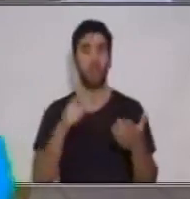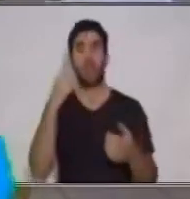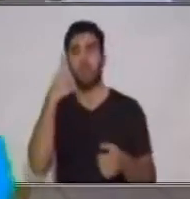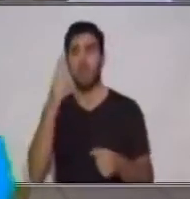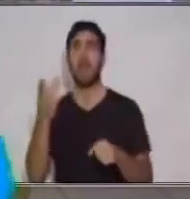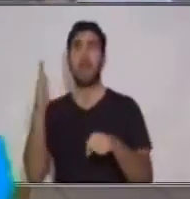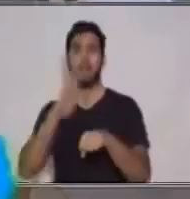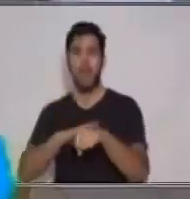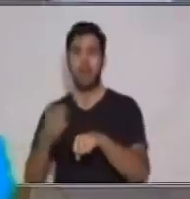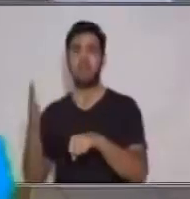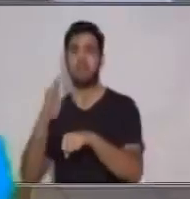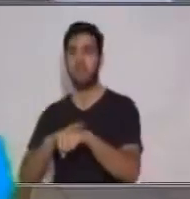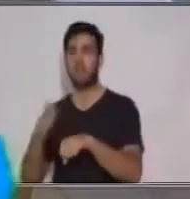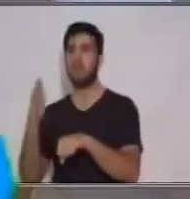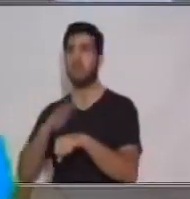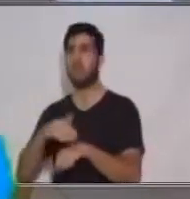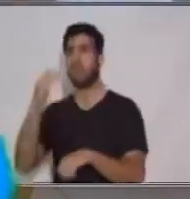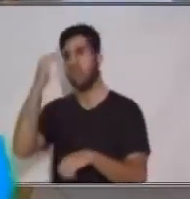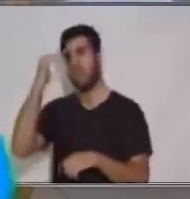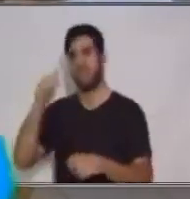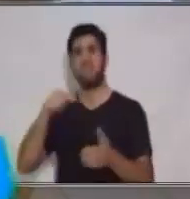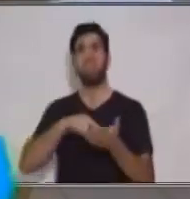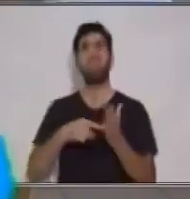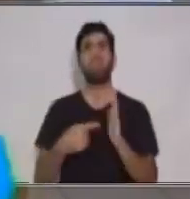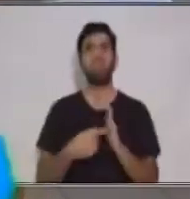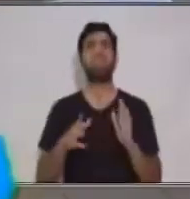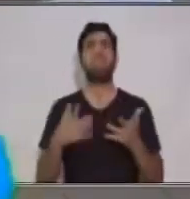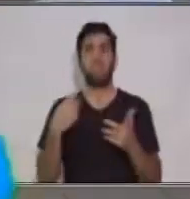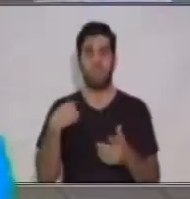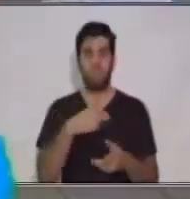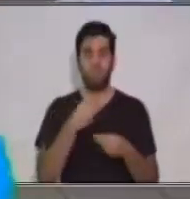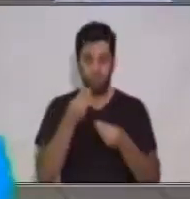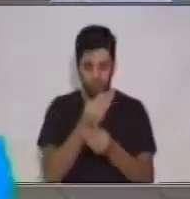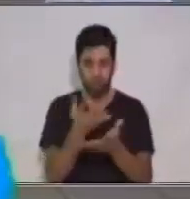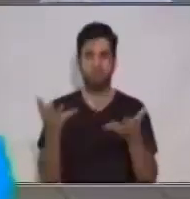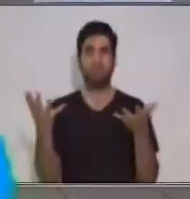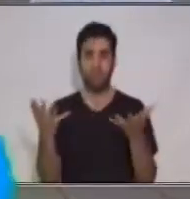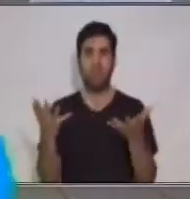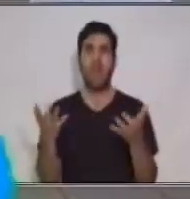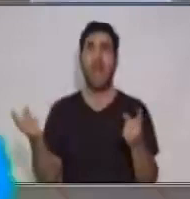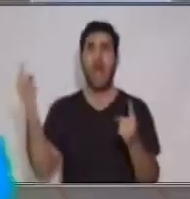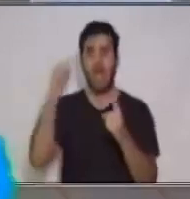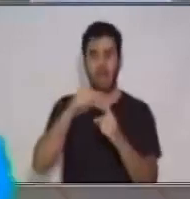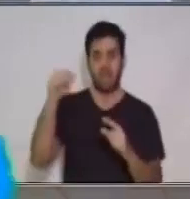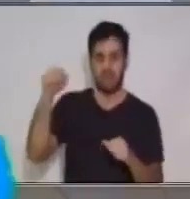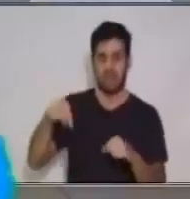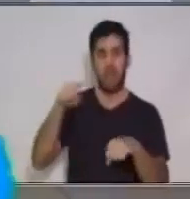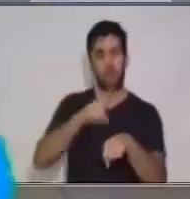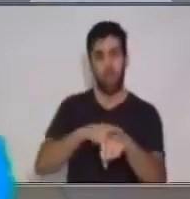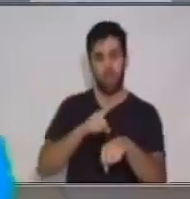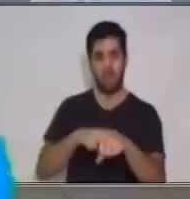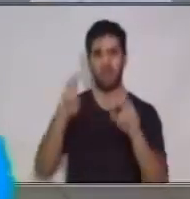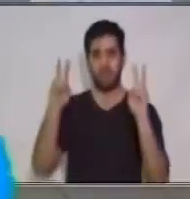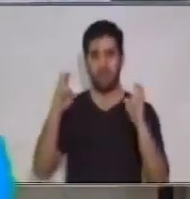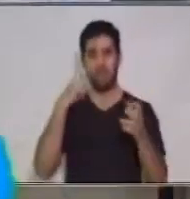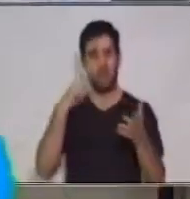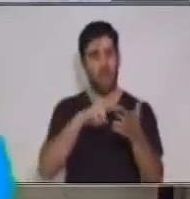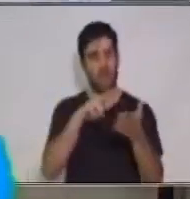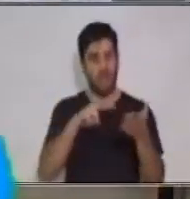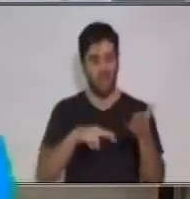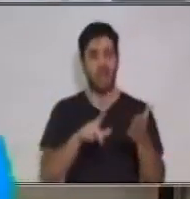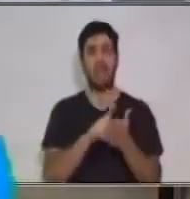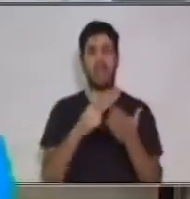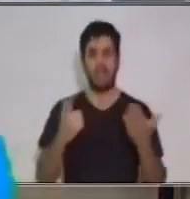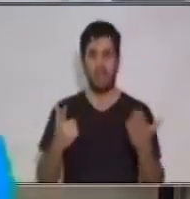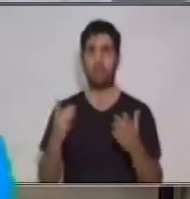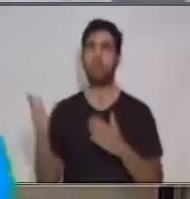a qué se refiere y cuáles son todos esos legados que tenemos hasta el momento en la literatura.